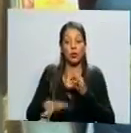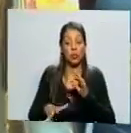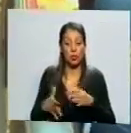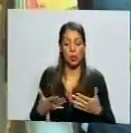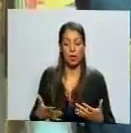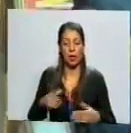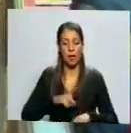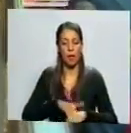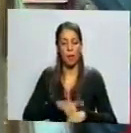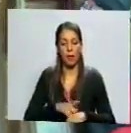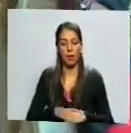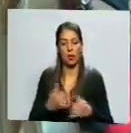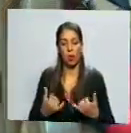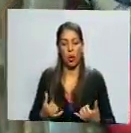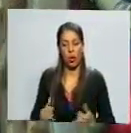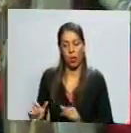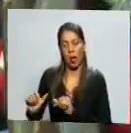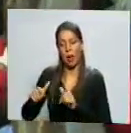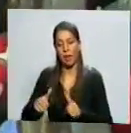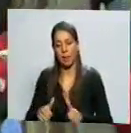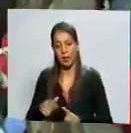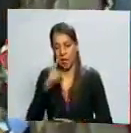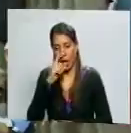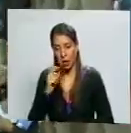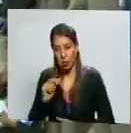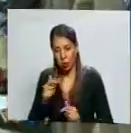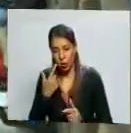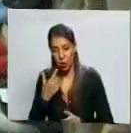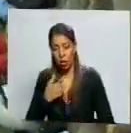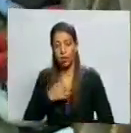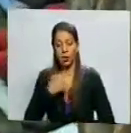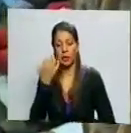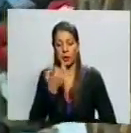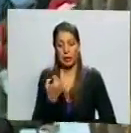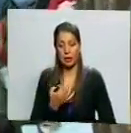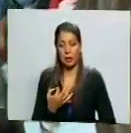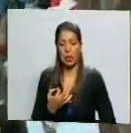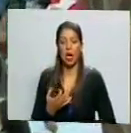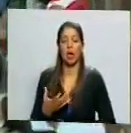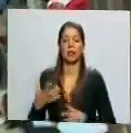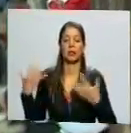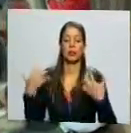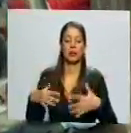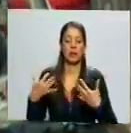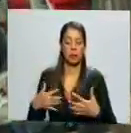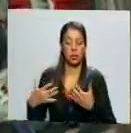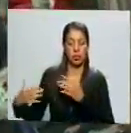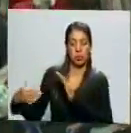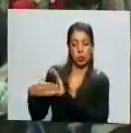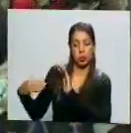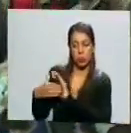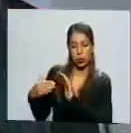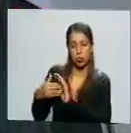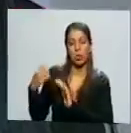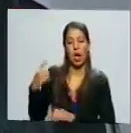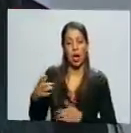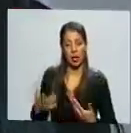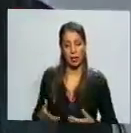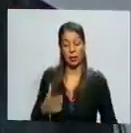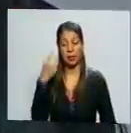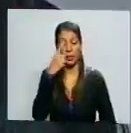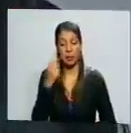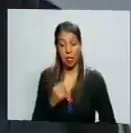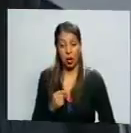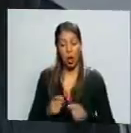en este momento y en este inicio de año se han dado cuenta que efectivamente estamos atravesando una gran guerra económica. Estoy segura que muchos de